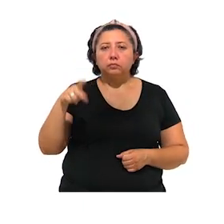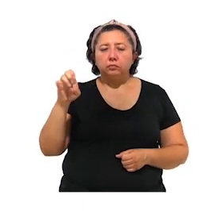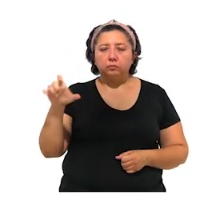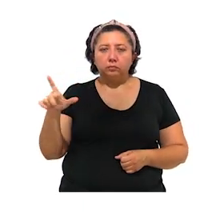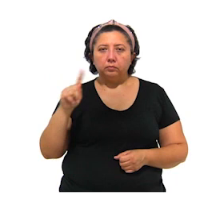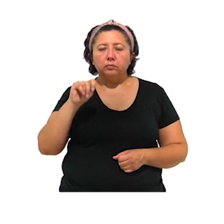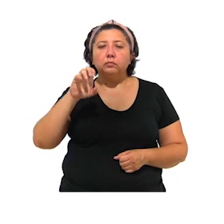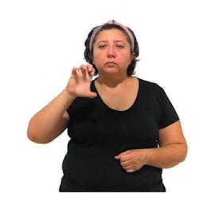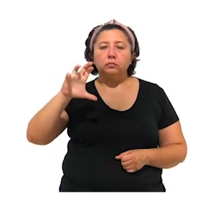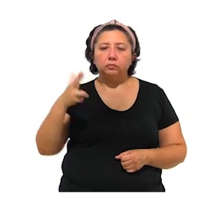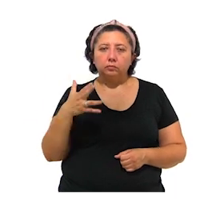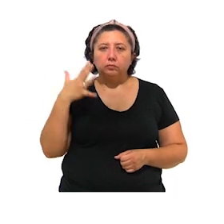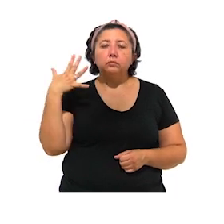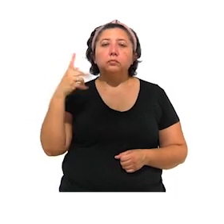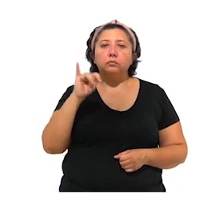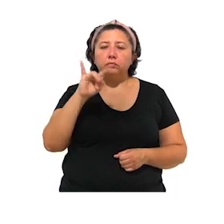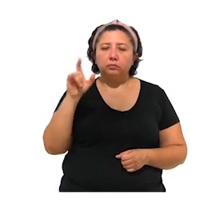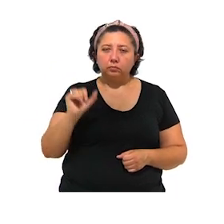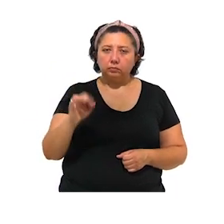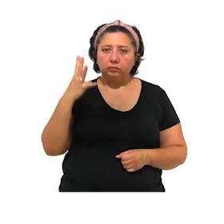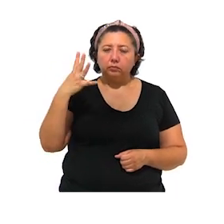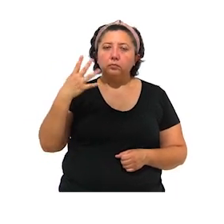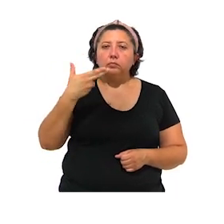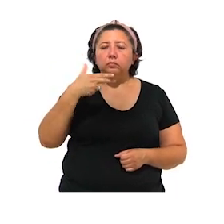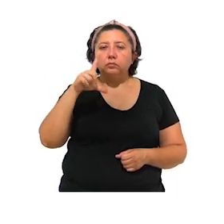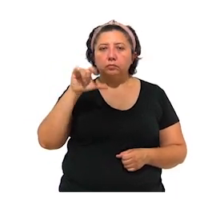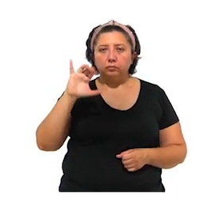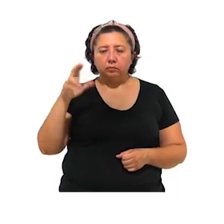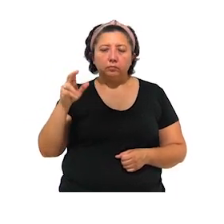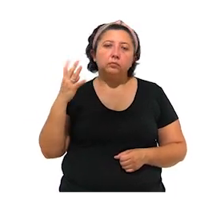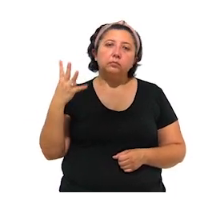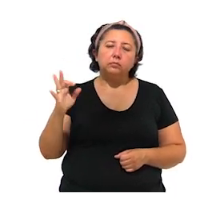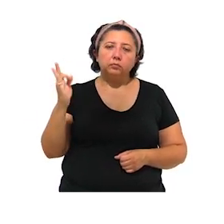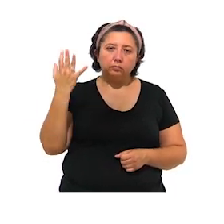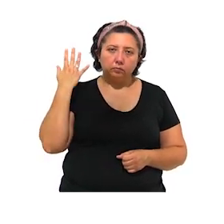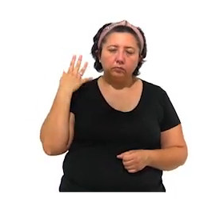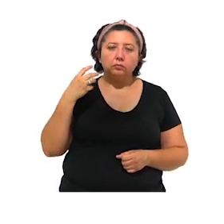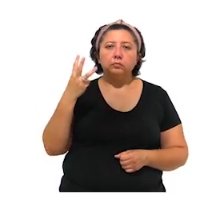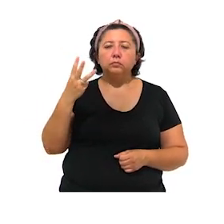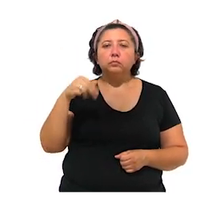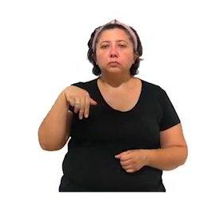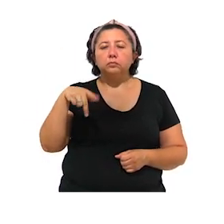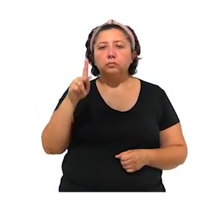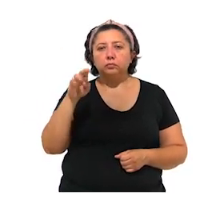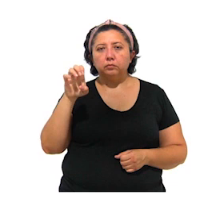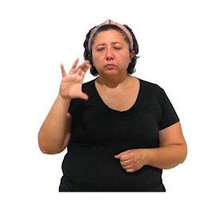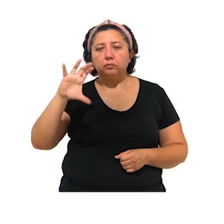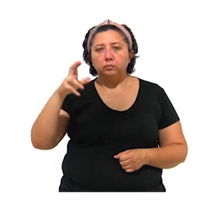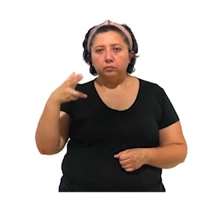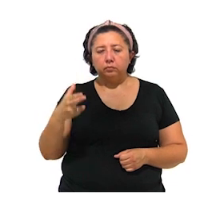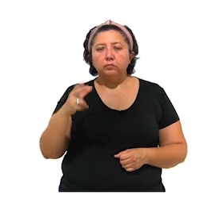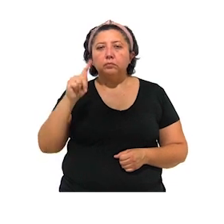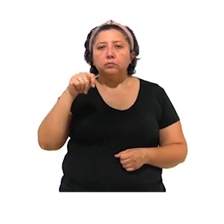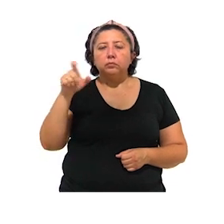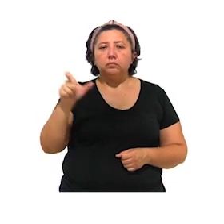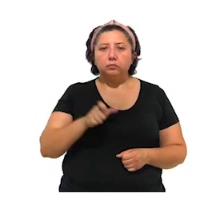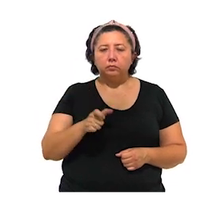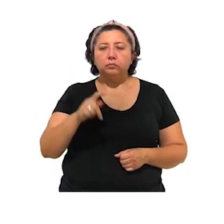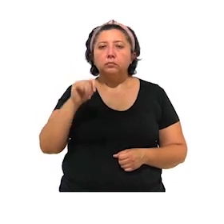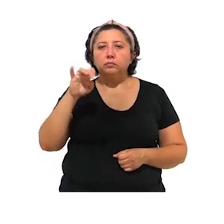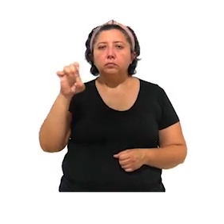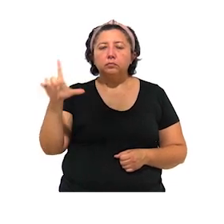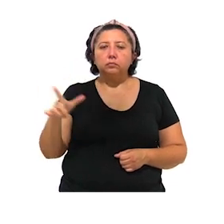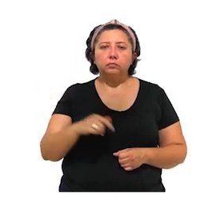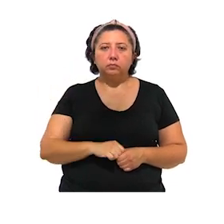iteco 56 mm 4 en halachó y cuatro foráneos 3 en mocochá muxupip tekax ticul